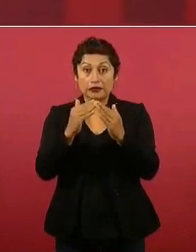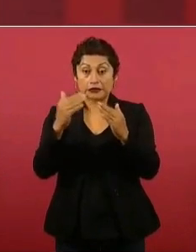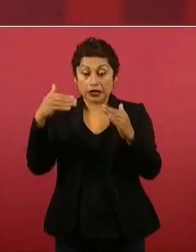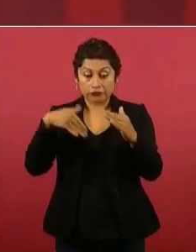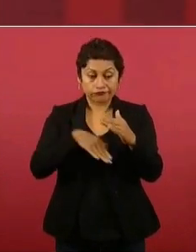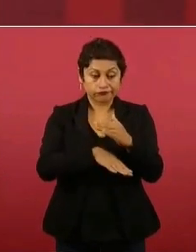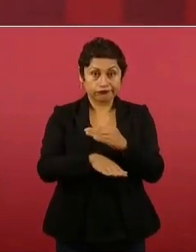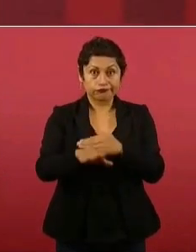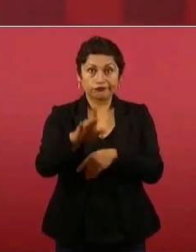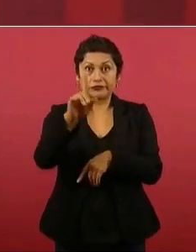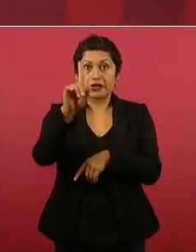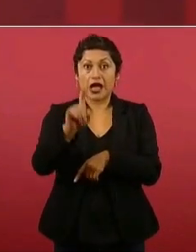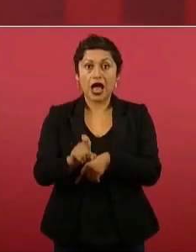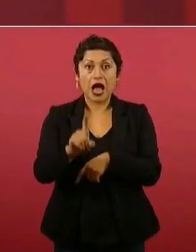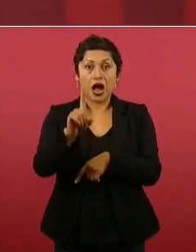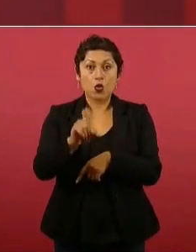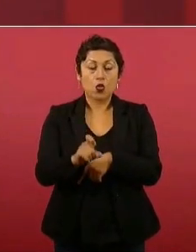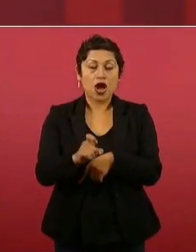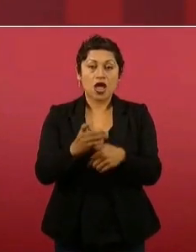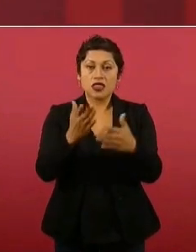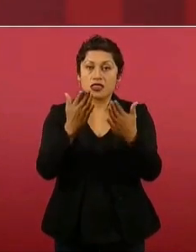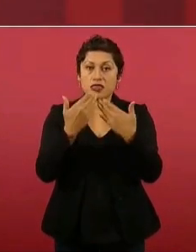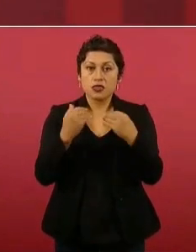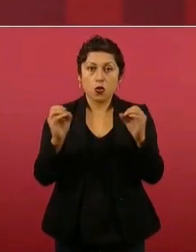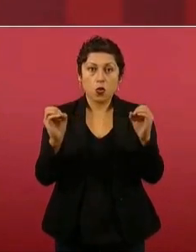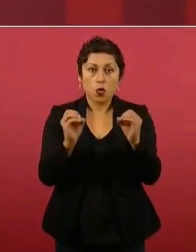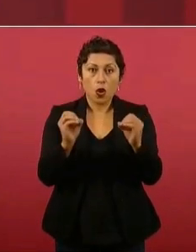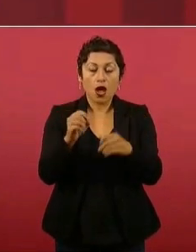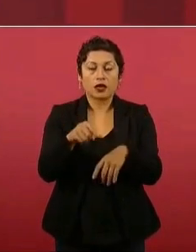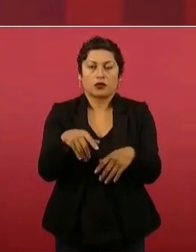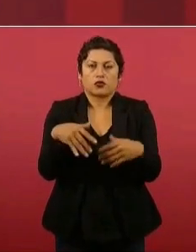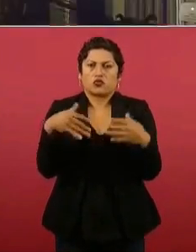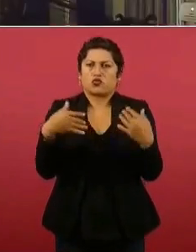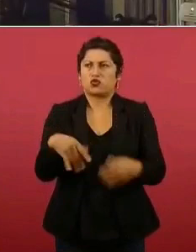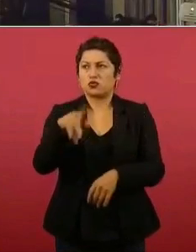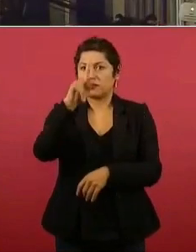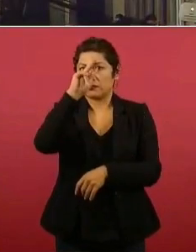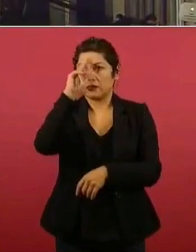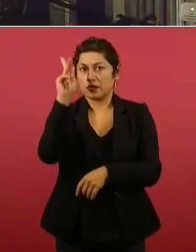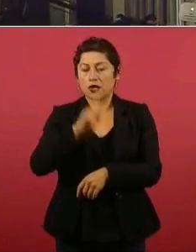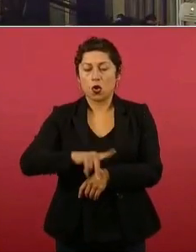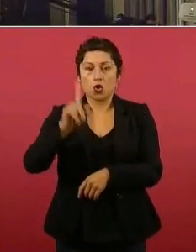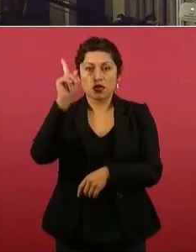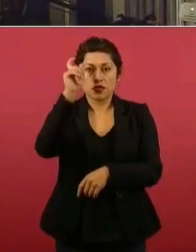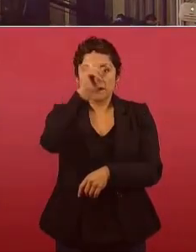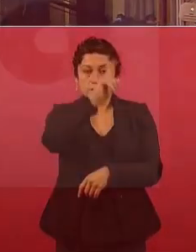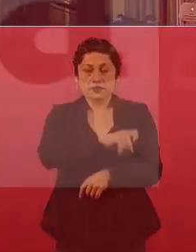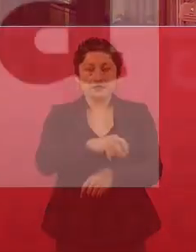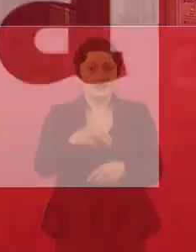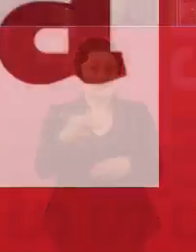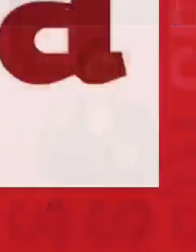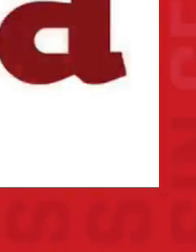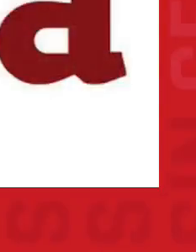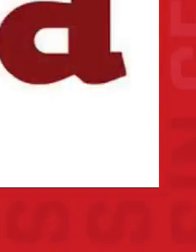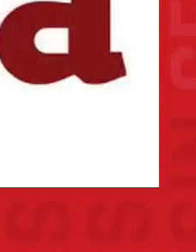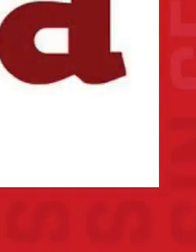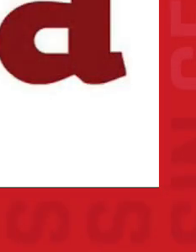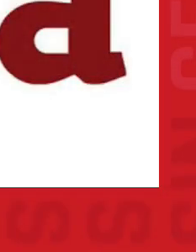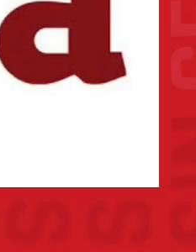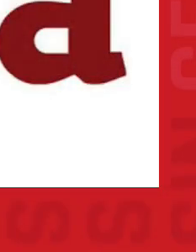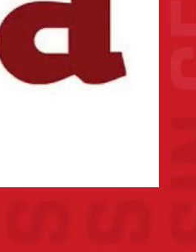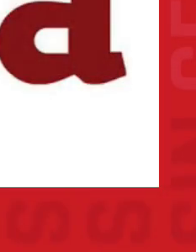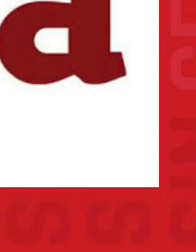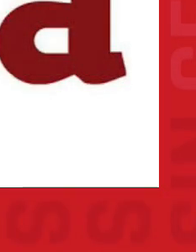sus canales. A algunos canales pro 4T, la simpatía política les ayuda no solo a subsistir, sino incluso a recibir